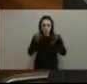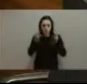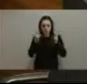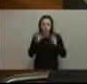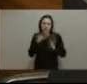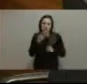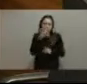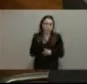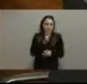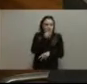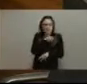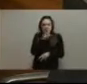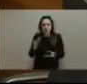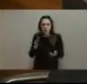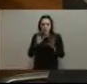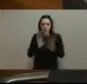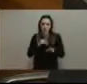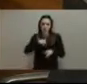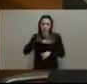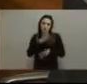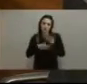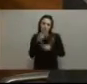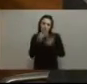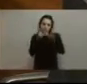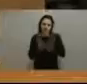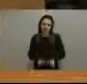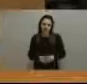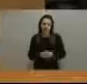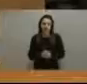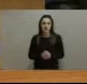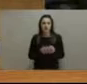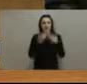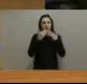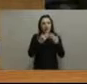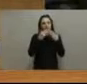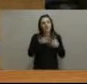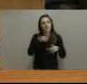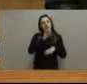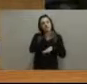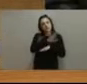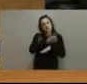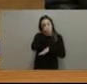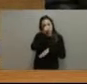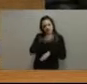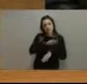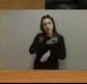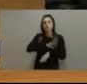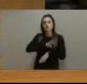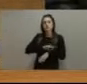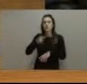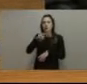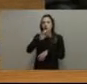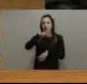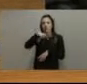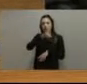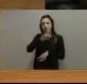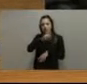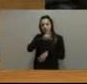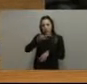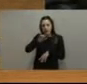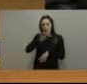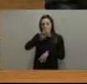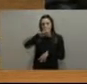pero lo vamos a seguir haciendo así. Muchas gracias. Gracias, señor consejero. Señor González Medina tiene la palabra.